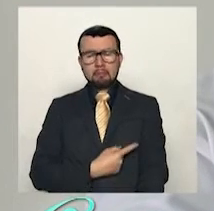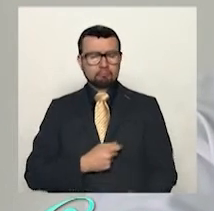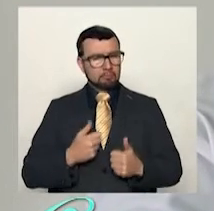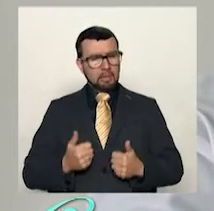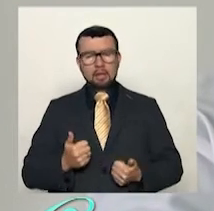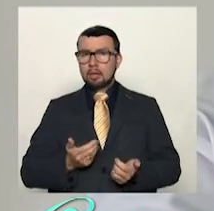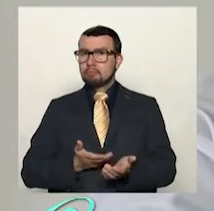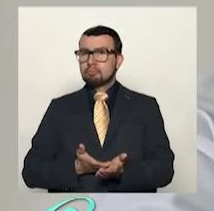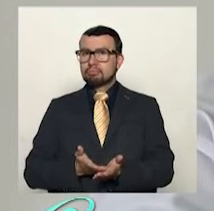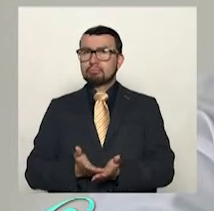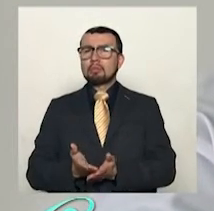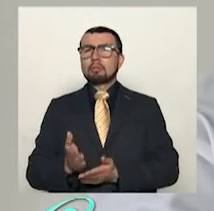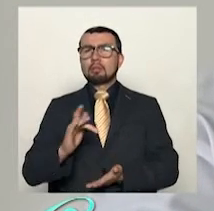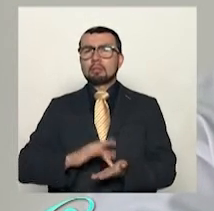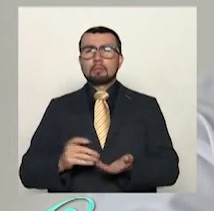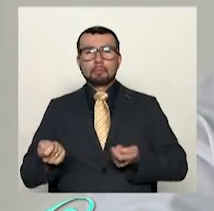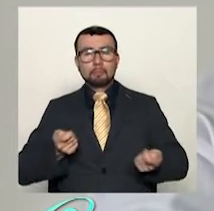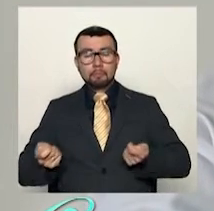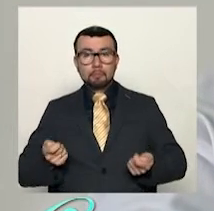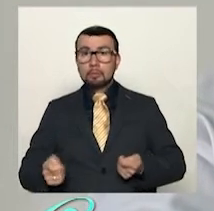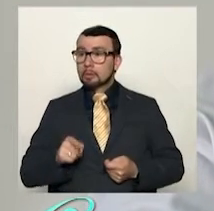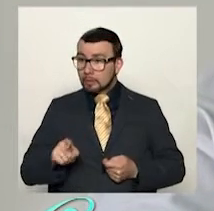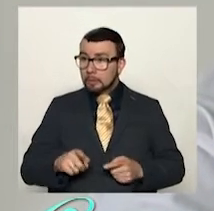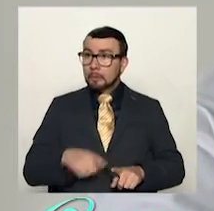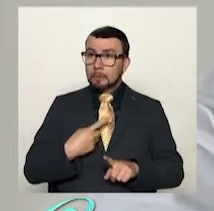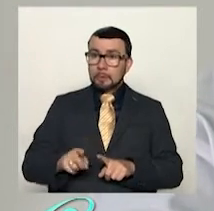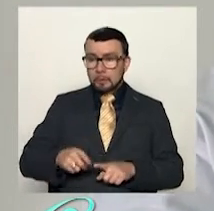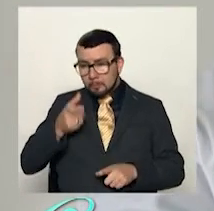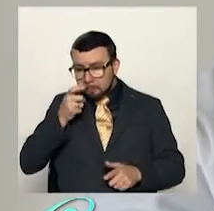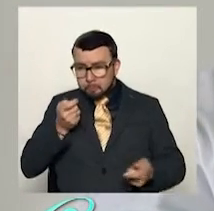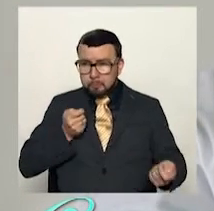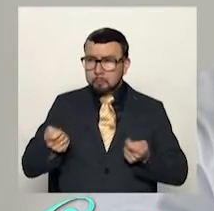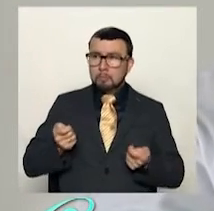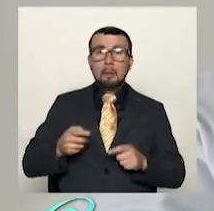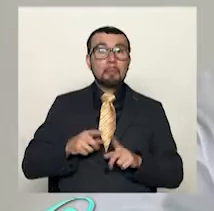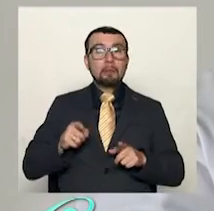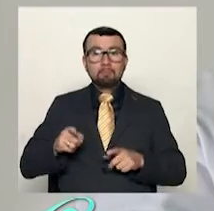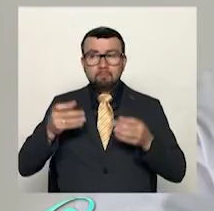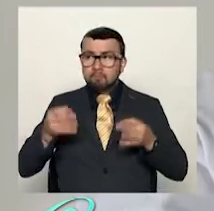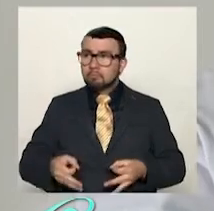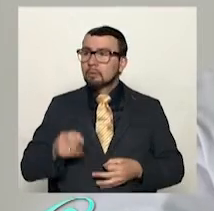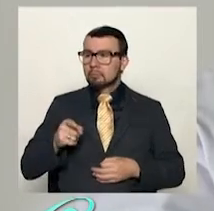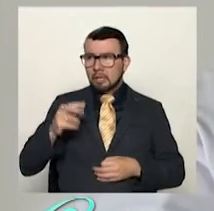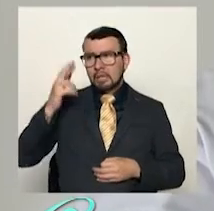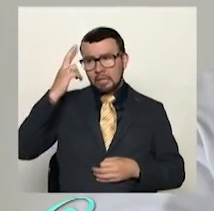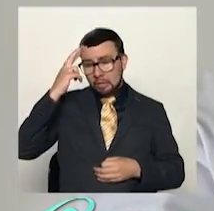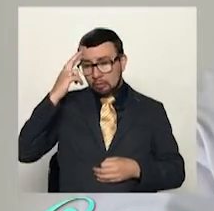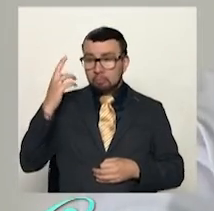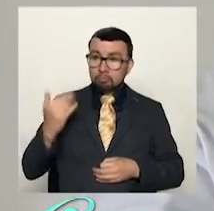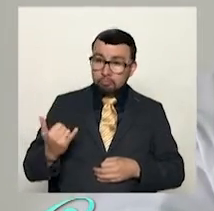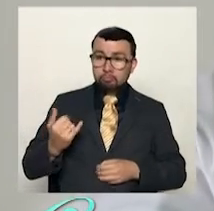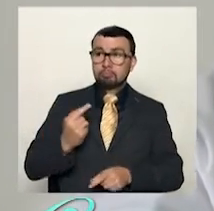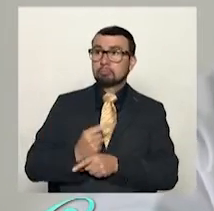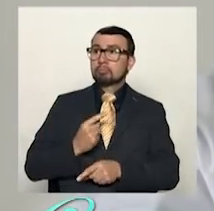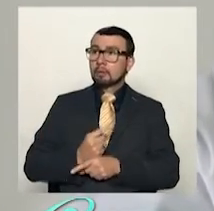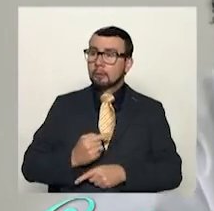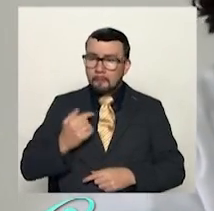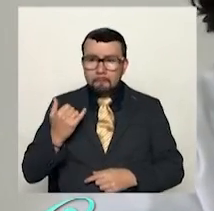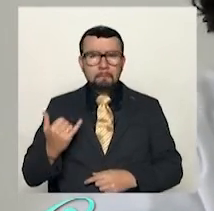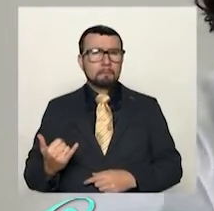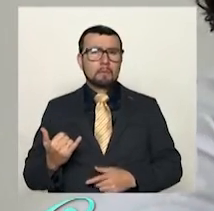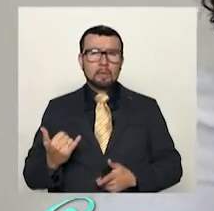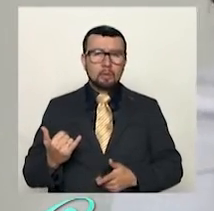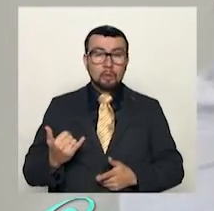descompense en otros aspectos, pero esa es la razón, no enmascarar el cuadro y no de pronto equivocarnos quitando el